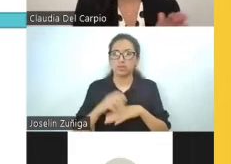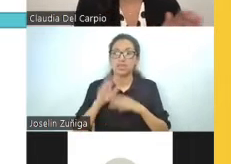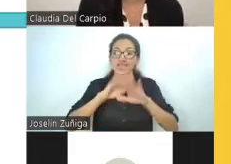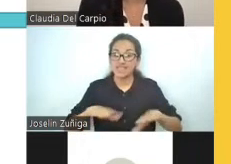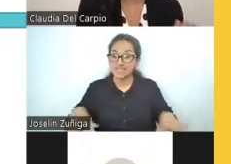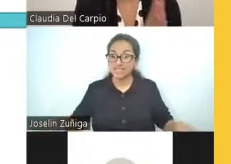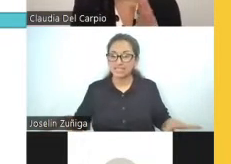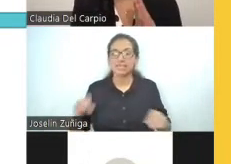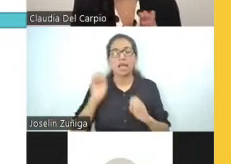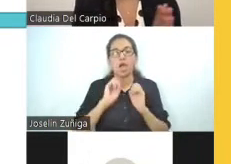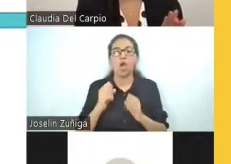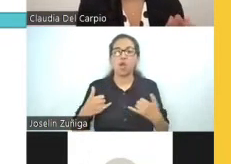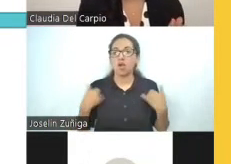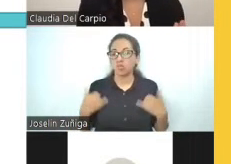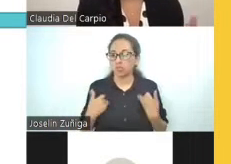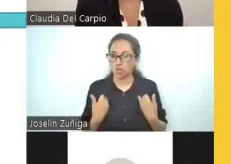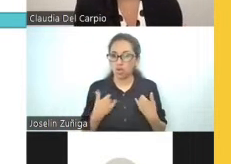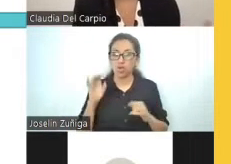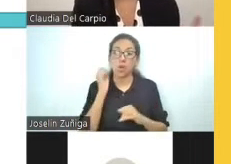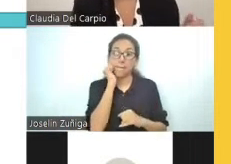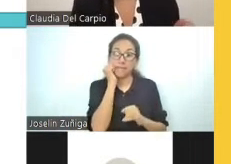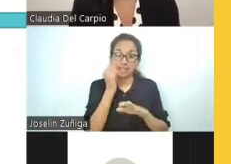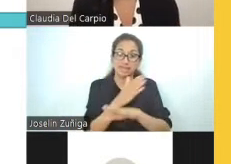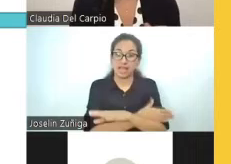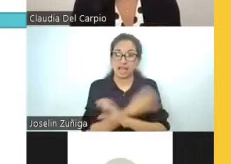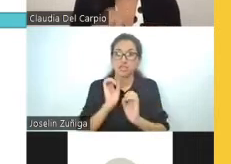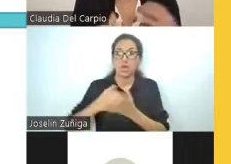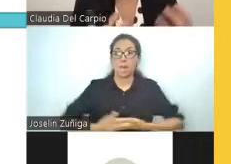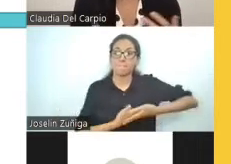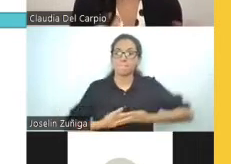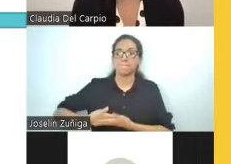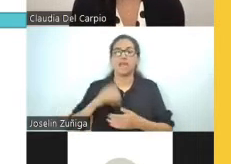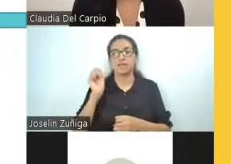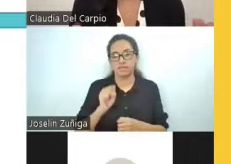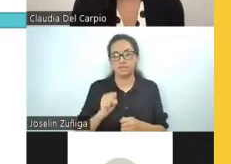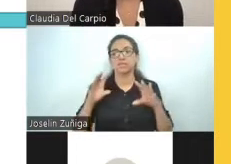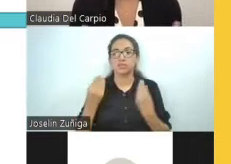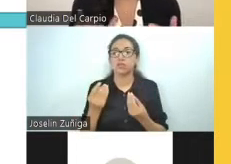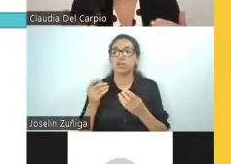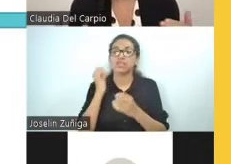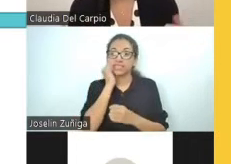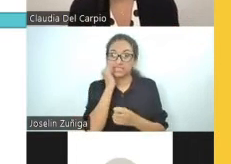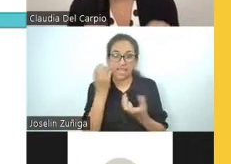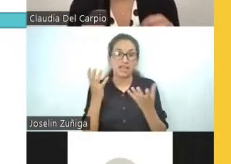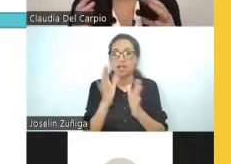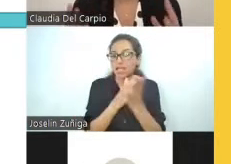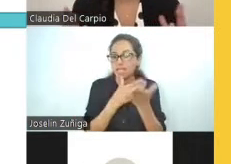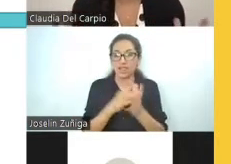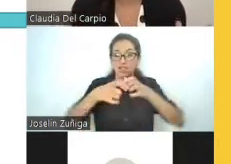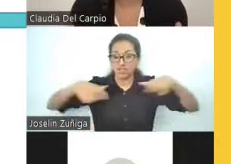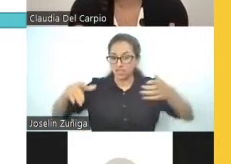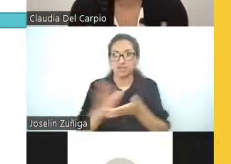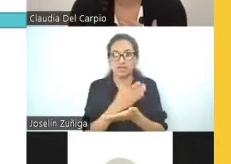o prepúberes antes de la menstruación y en bebés, porque pues, no tienen la exposición al sangrado, ni a las toallas, ni a